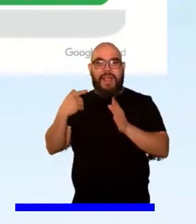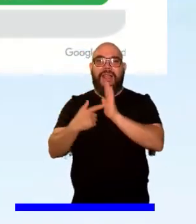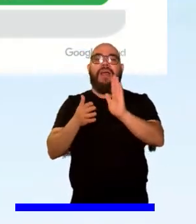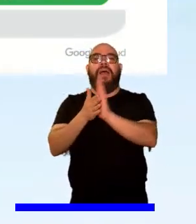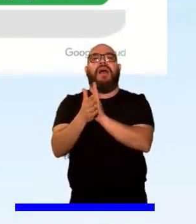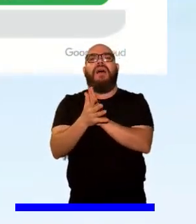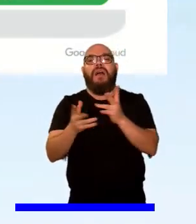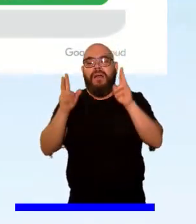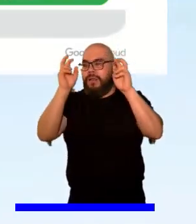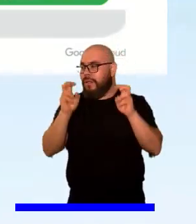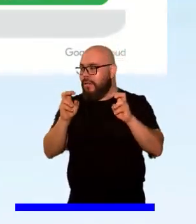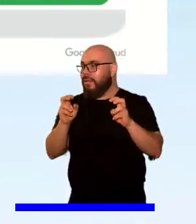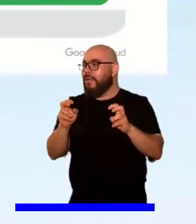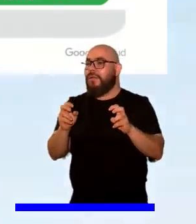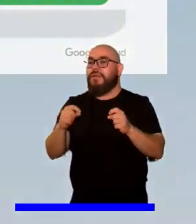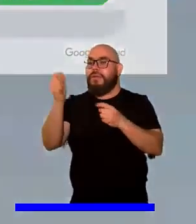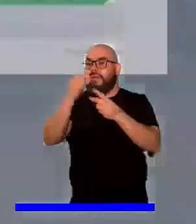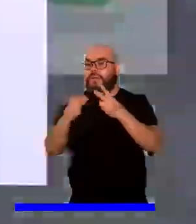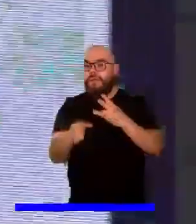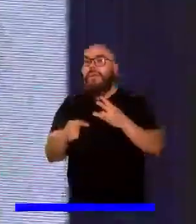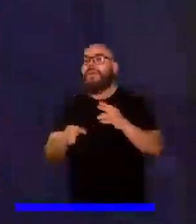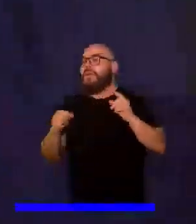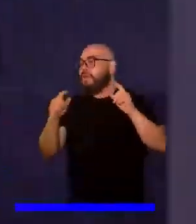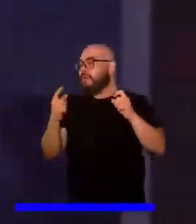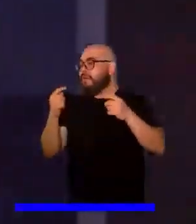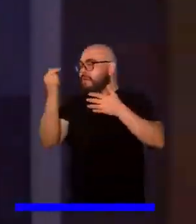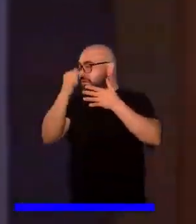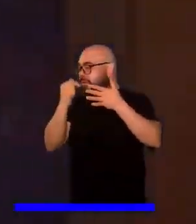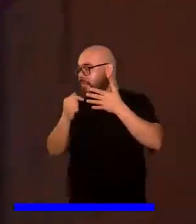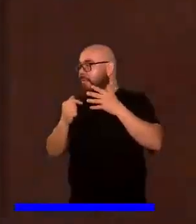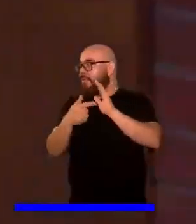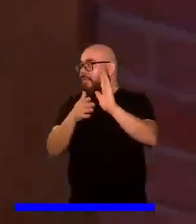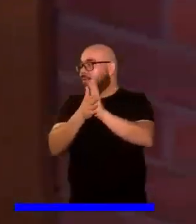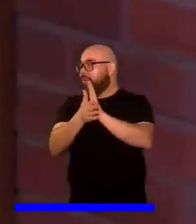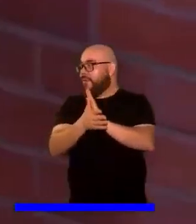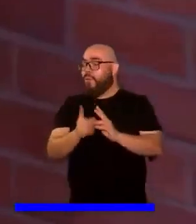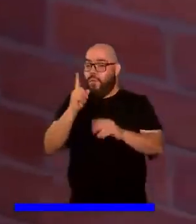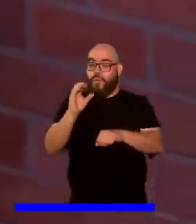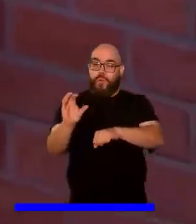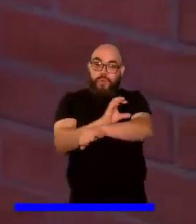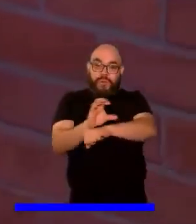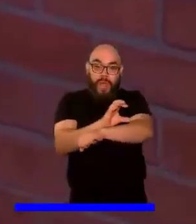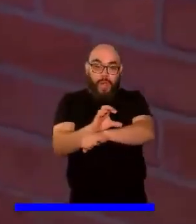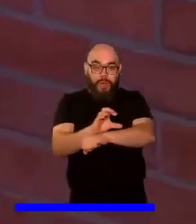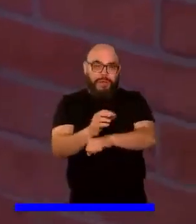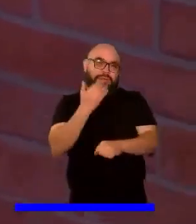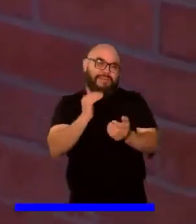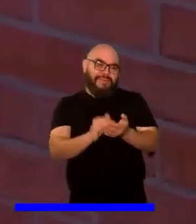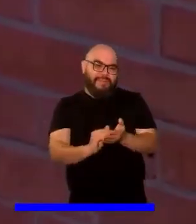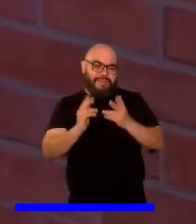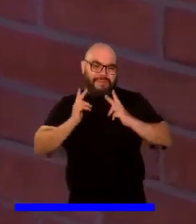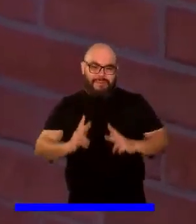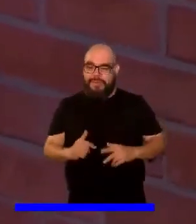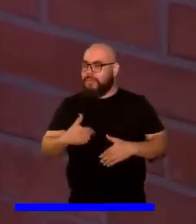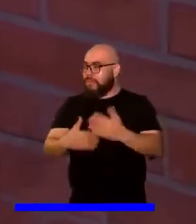los principios de la computación, tiene que ver con que un computador, a pesar de lo que todos nosotros podemos llegar a pensar